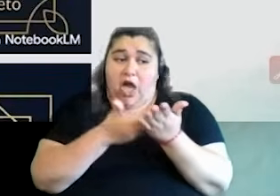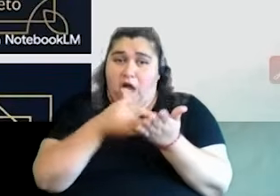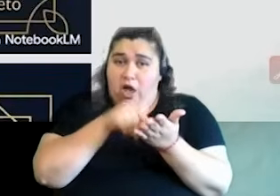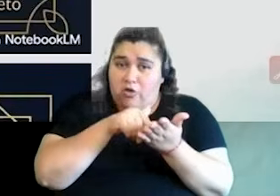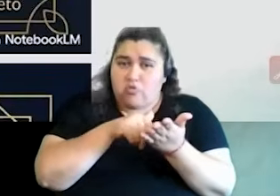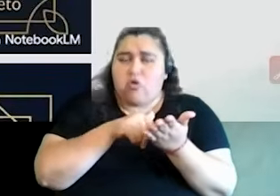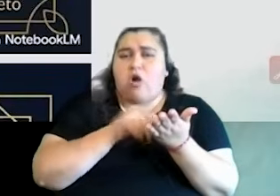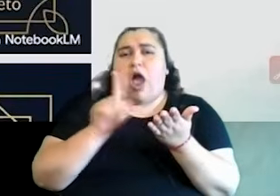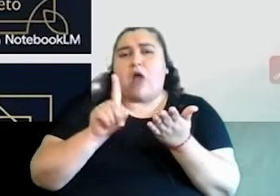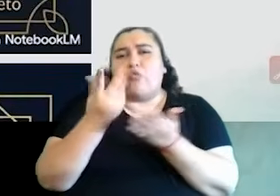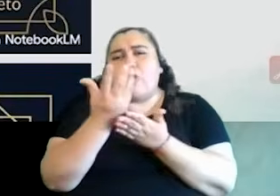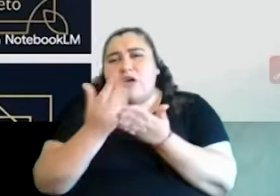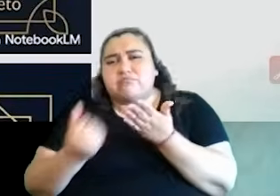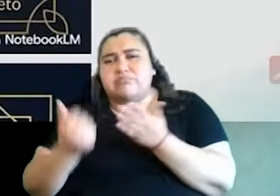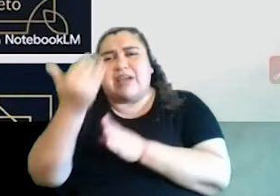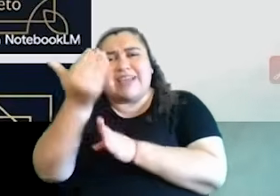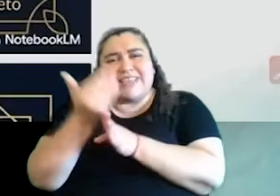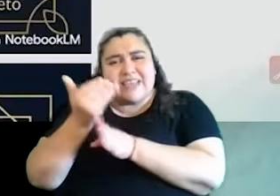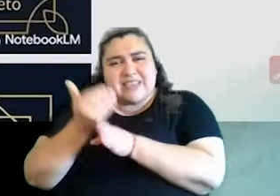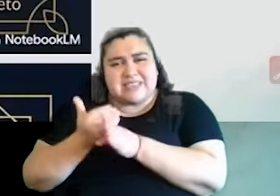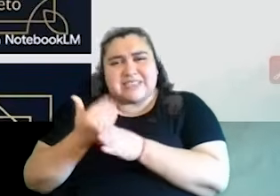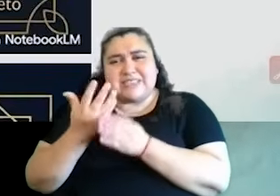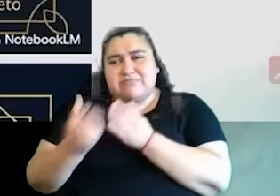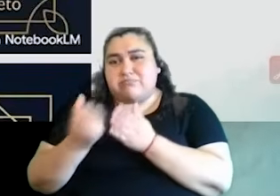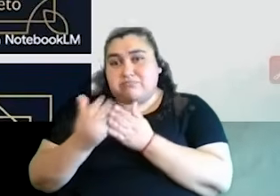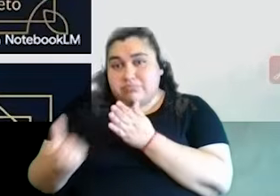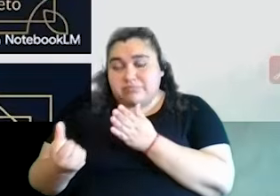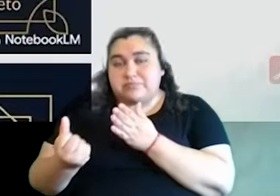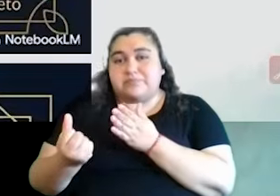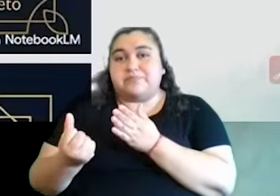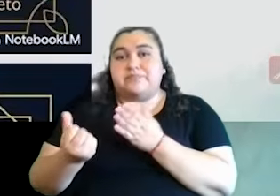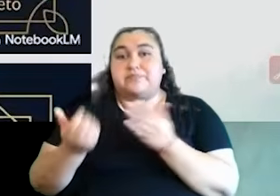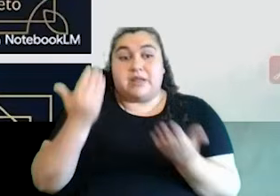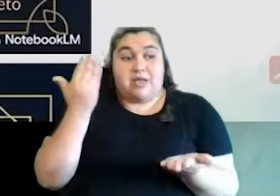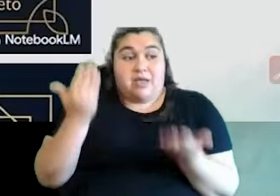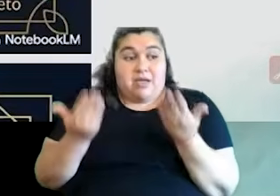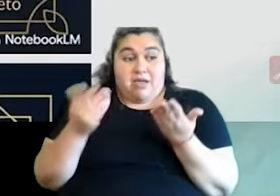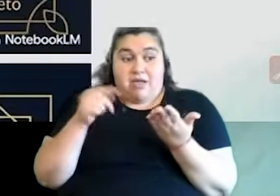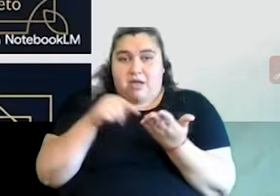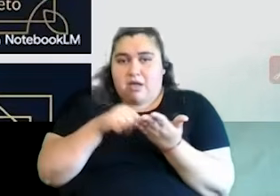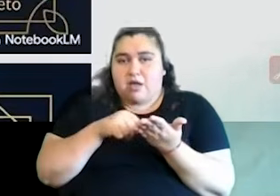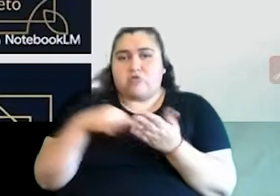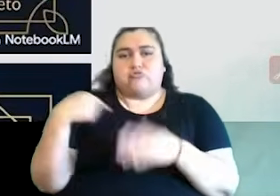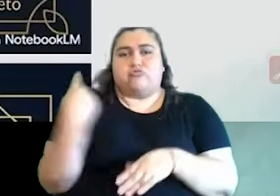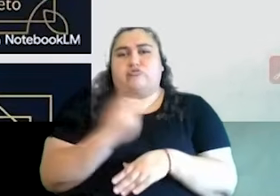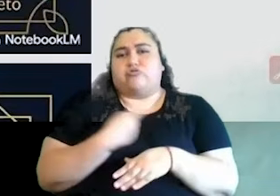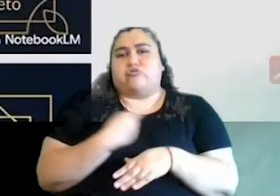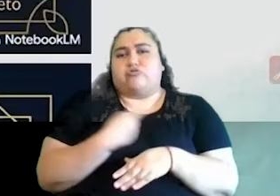deducciones utilizadas por este contribuyente, nosotros podamos